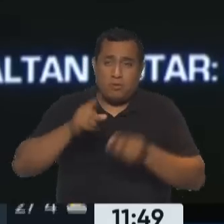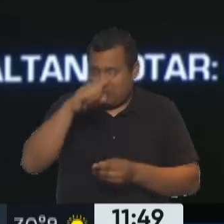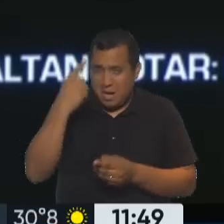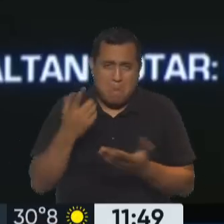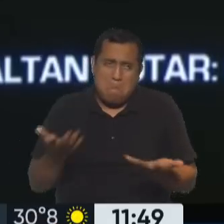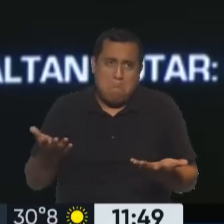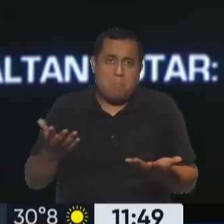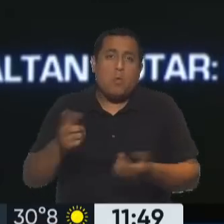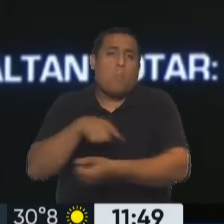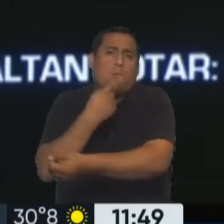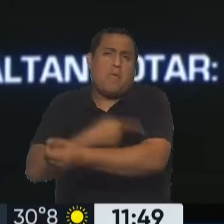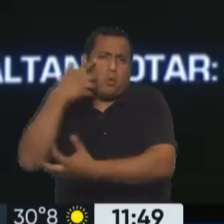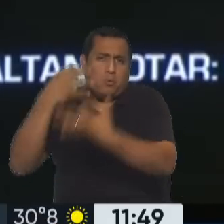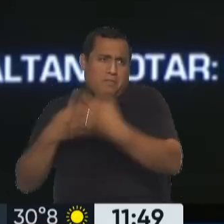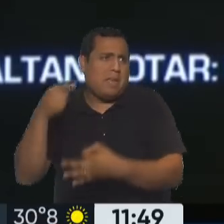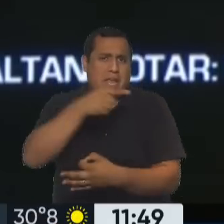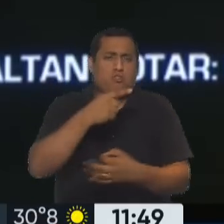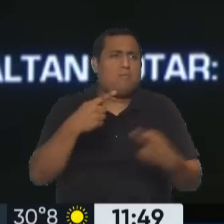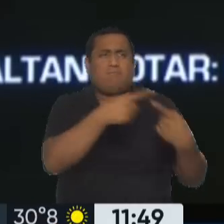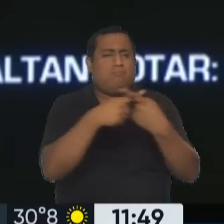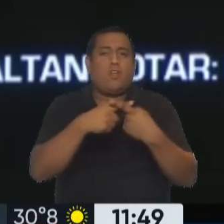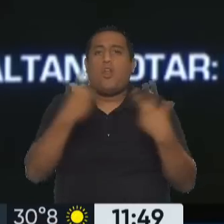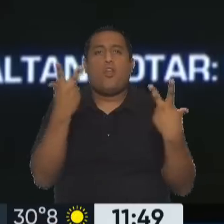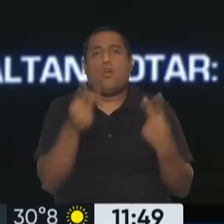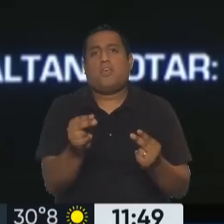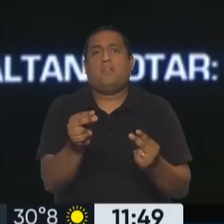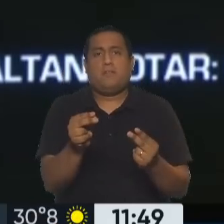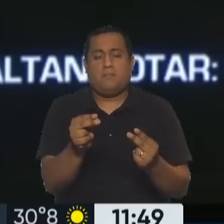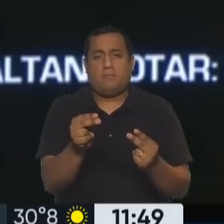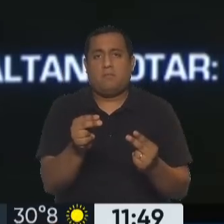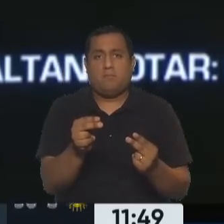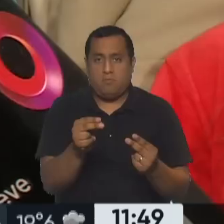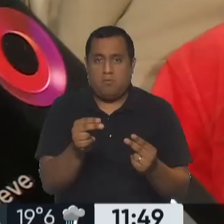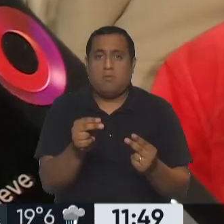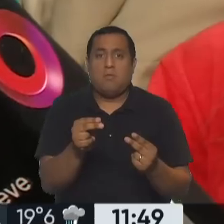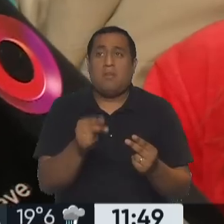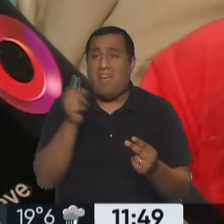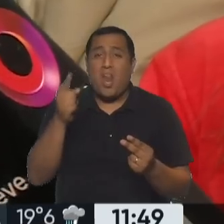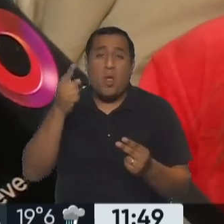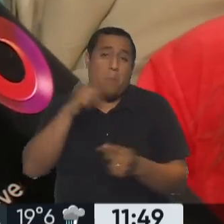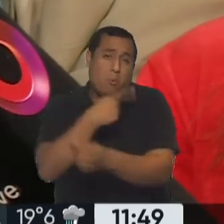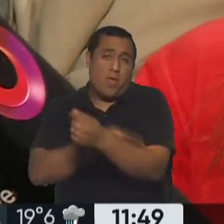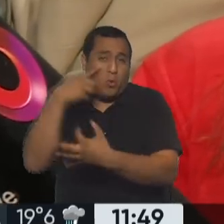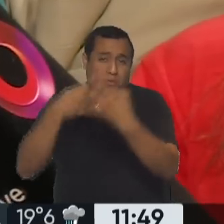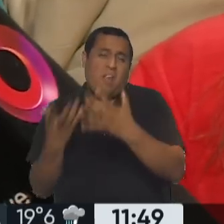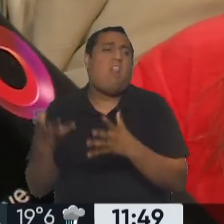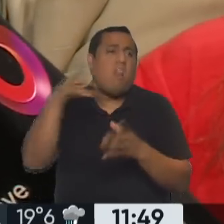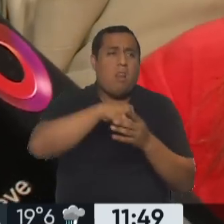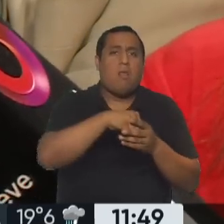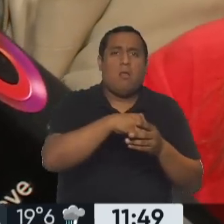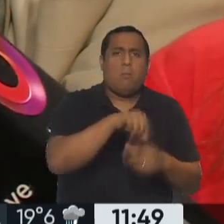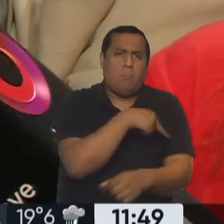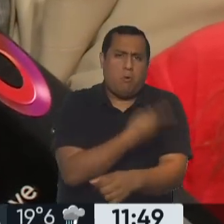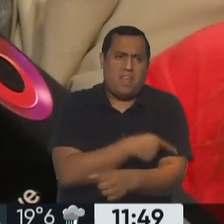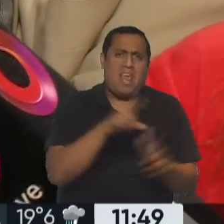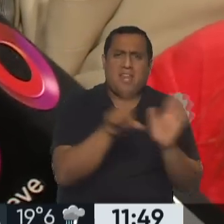con el Poder Judicial. Esa es mi lectura. No quieren pelearse con la intromisión del Poder Judicial en el Poder Legislativo.